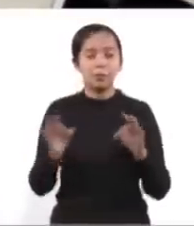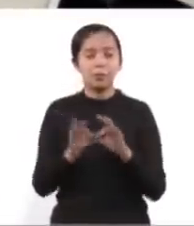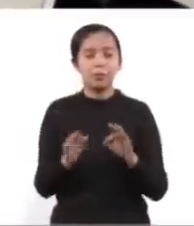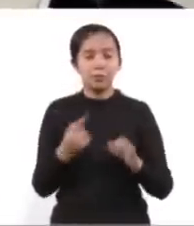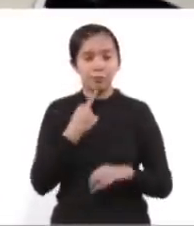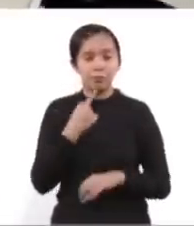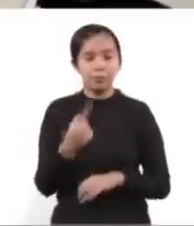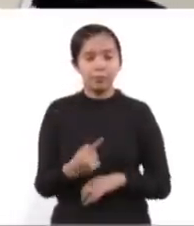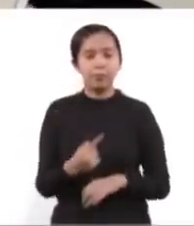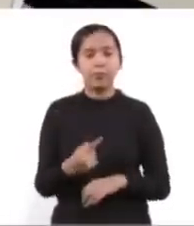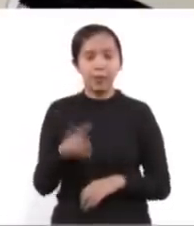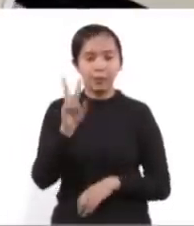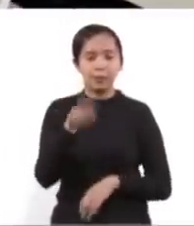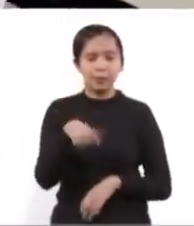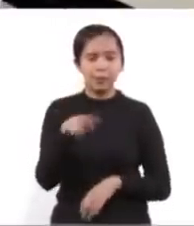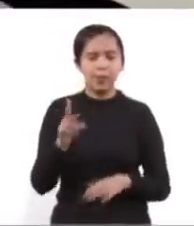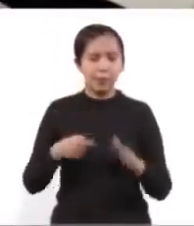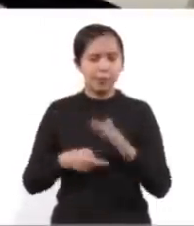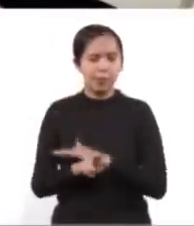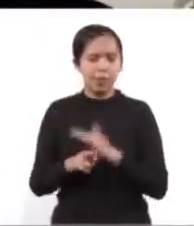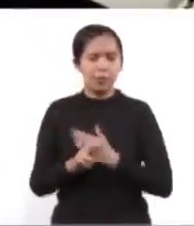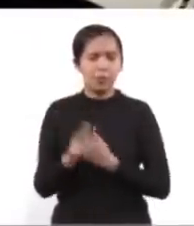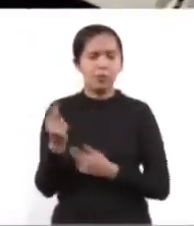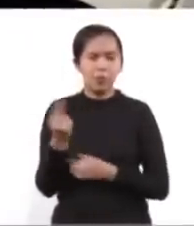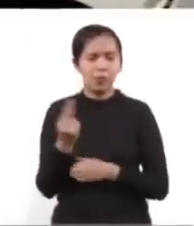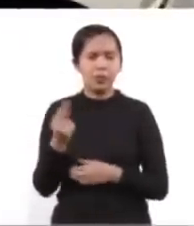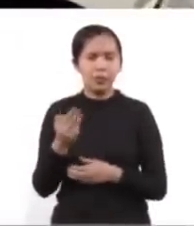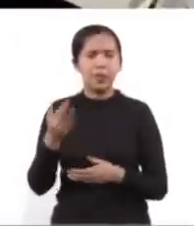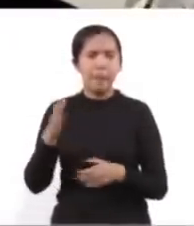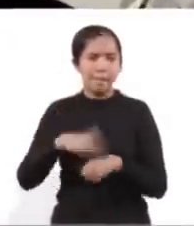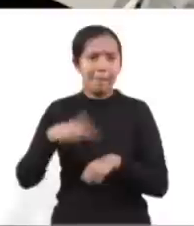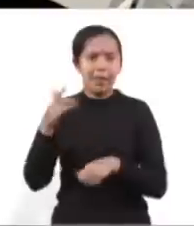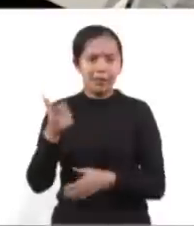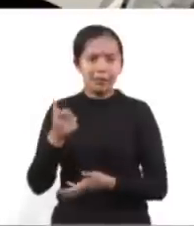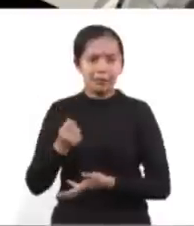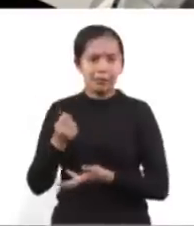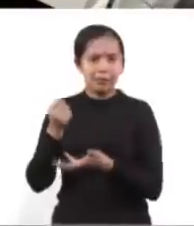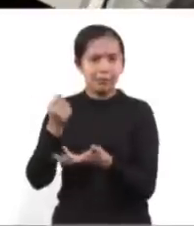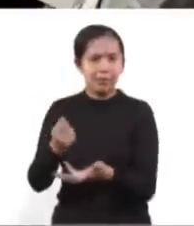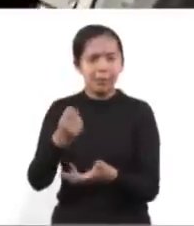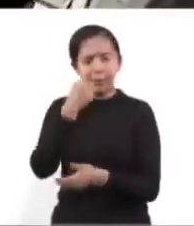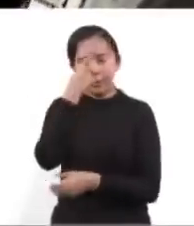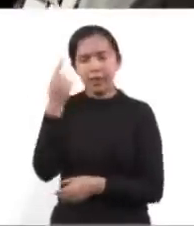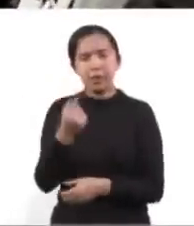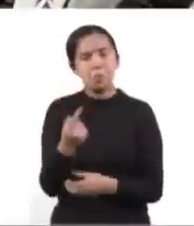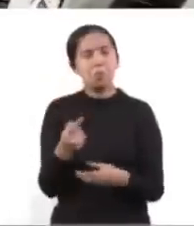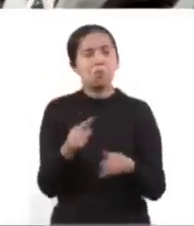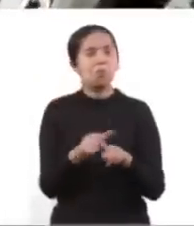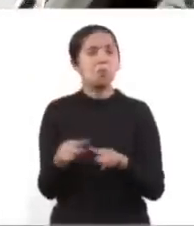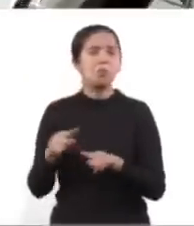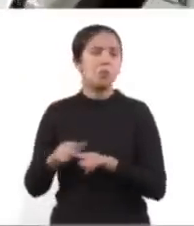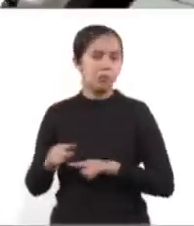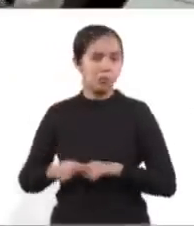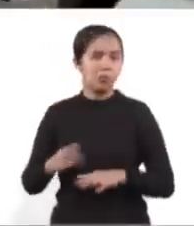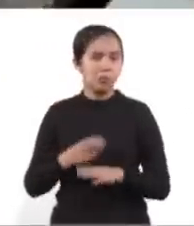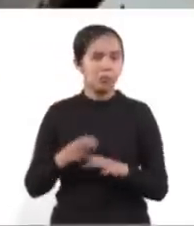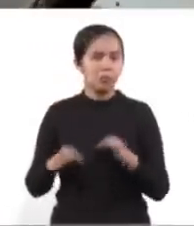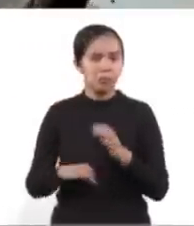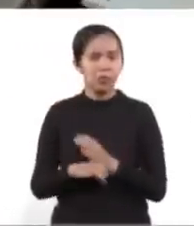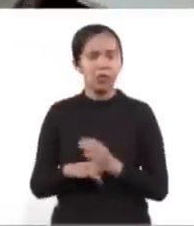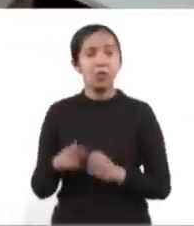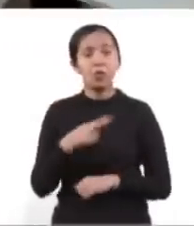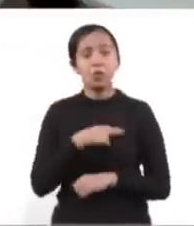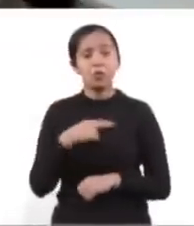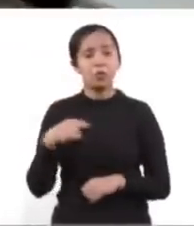que el metro requiere también más recursos para muchas otras cosas, y no